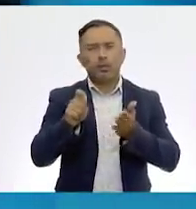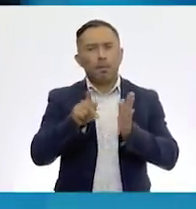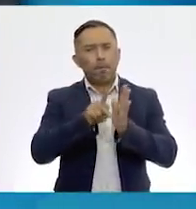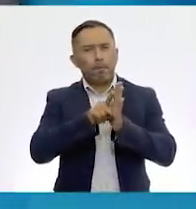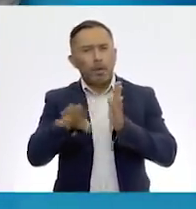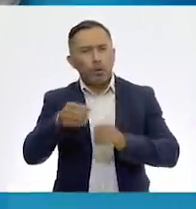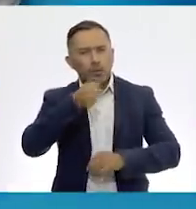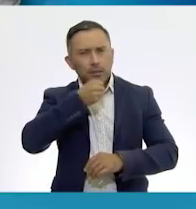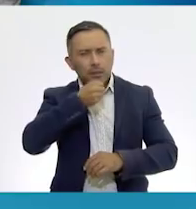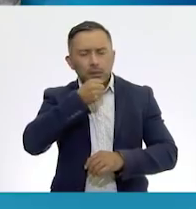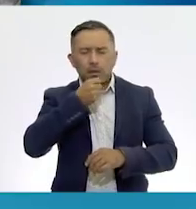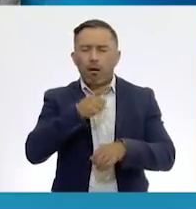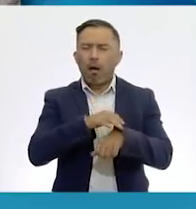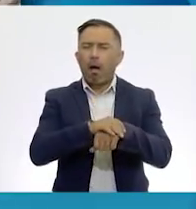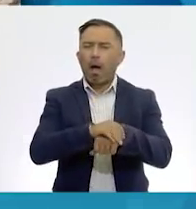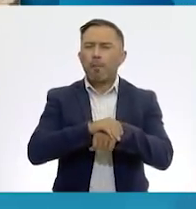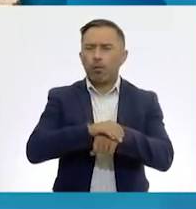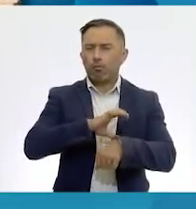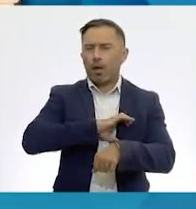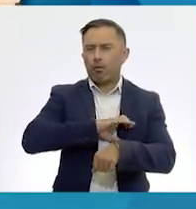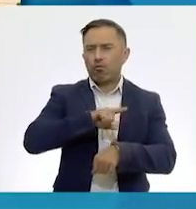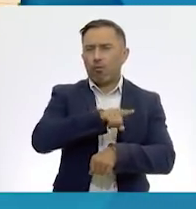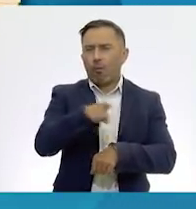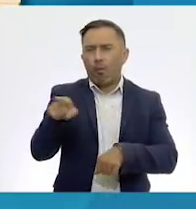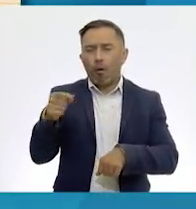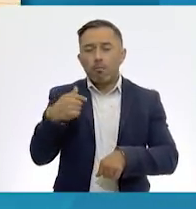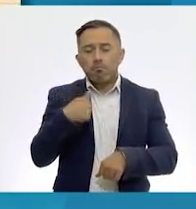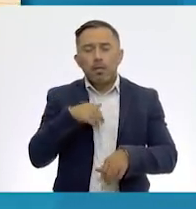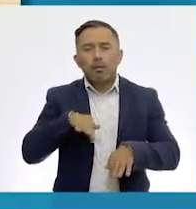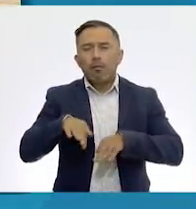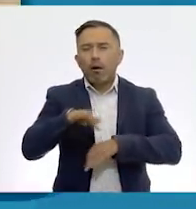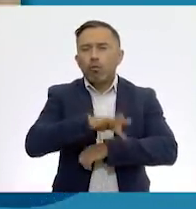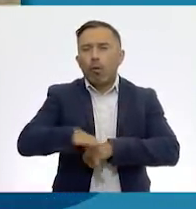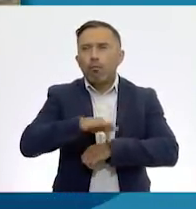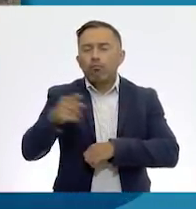personales amigos que han tenido la bondad de interesarse en mi trabajo.